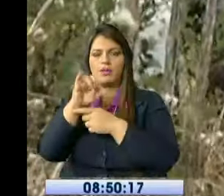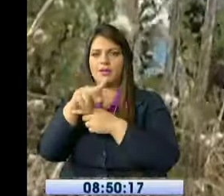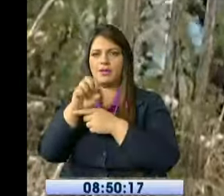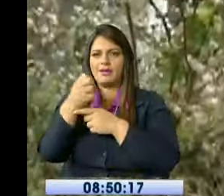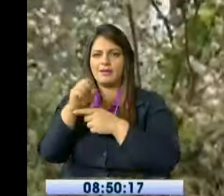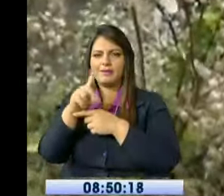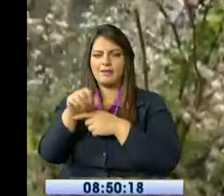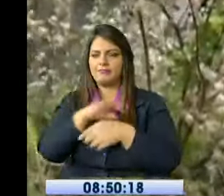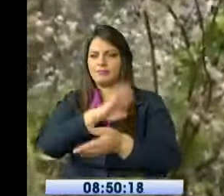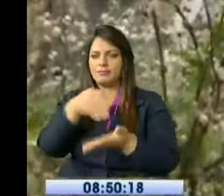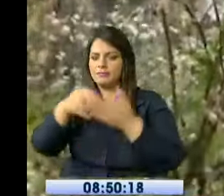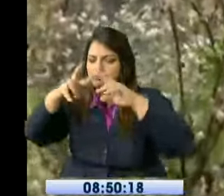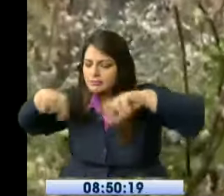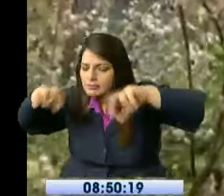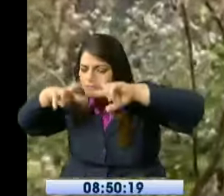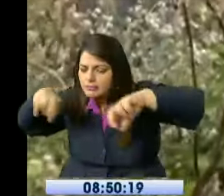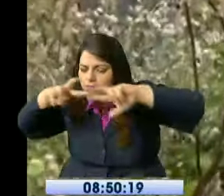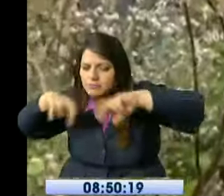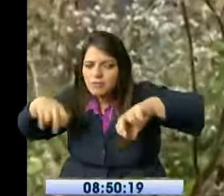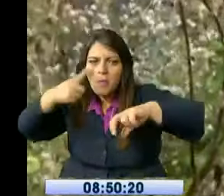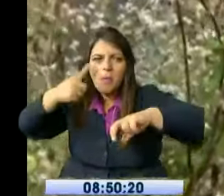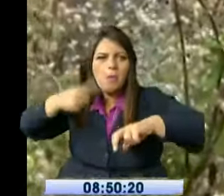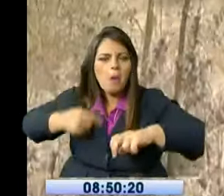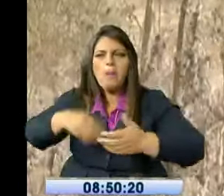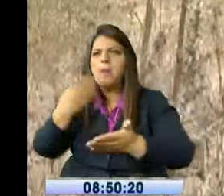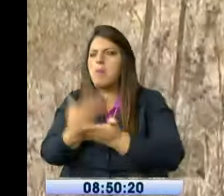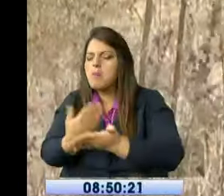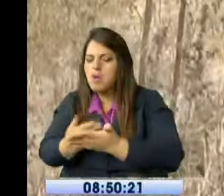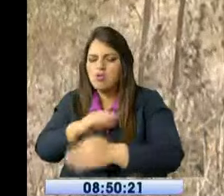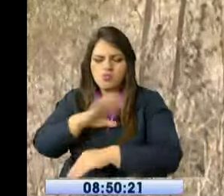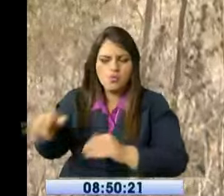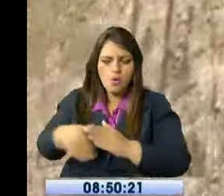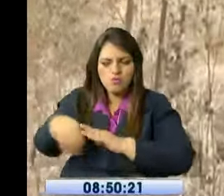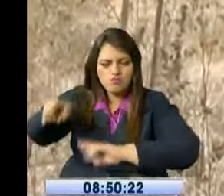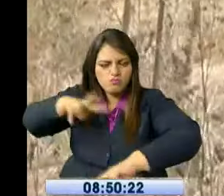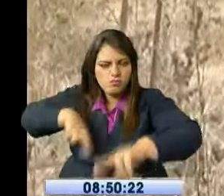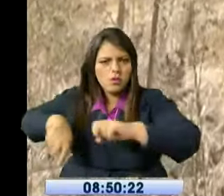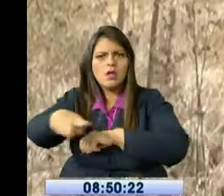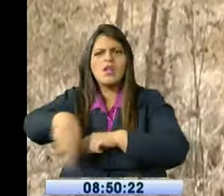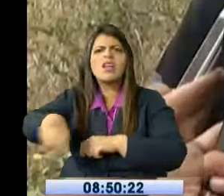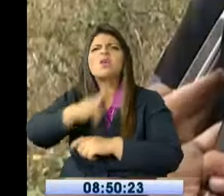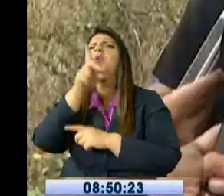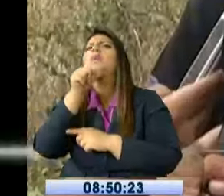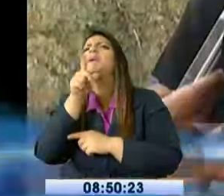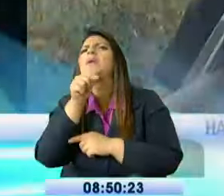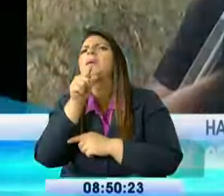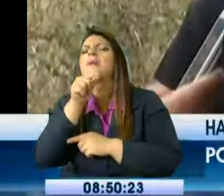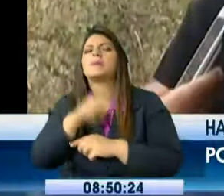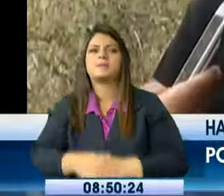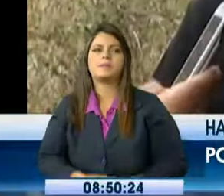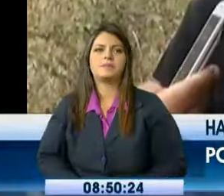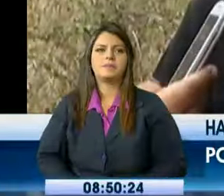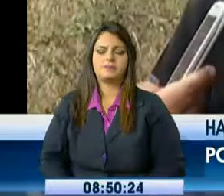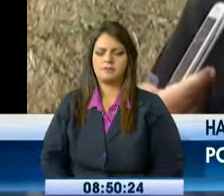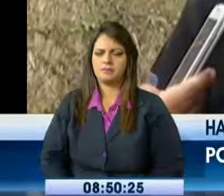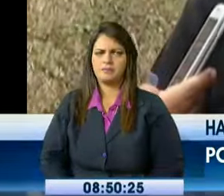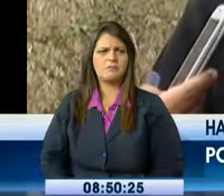levantamiento de evidencia que permite identificar quiénes eran y las causas que provocaron sus muertes. La escena es una escena